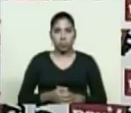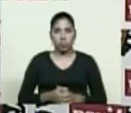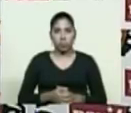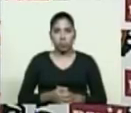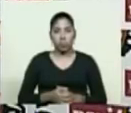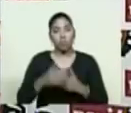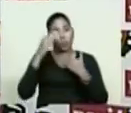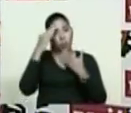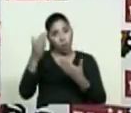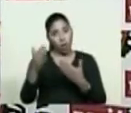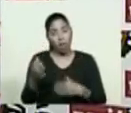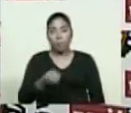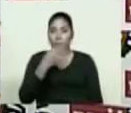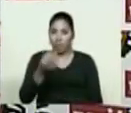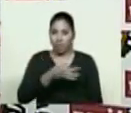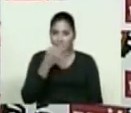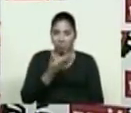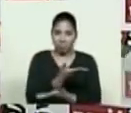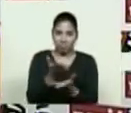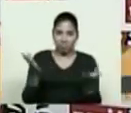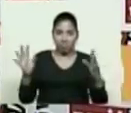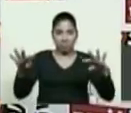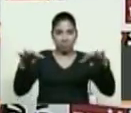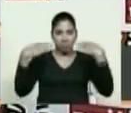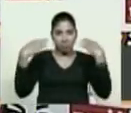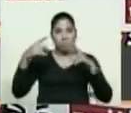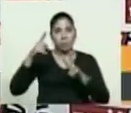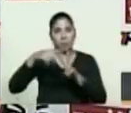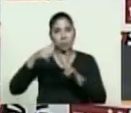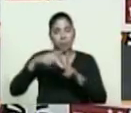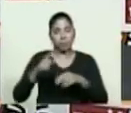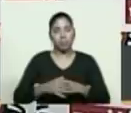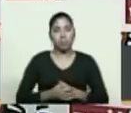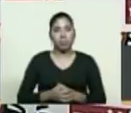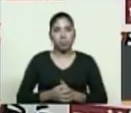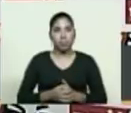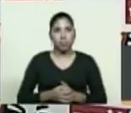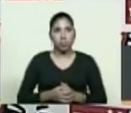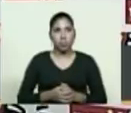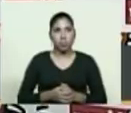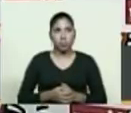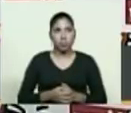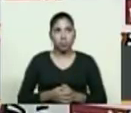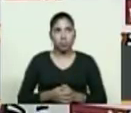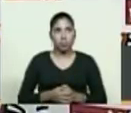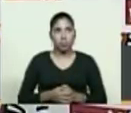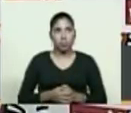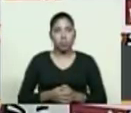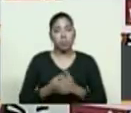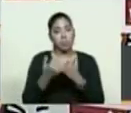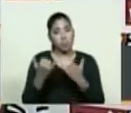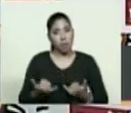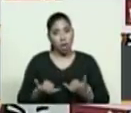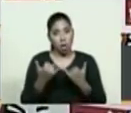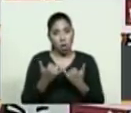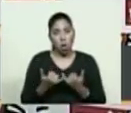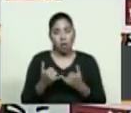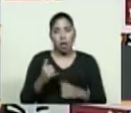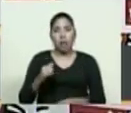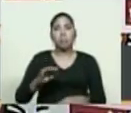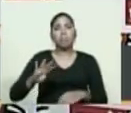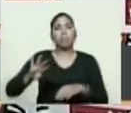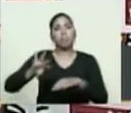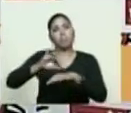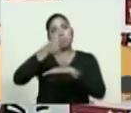Hola Jocelyn, muy buenas tardes para ti, para la audiencia que sintoniza a esta hora venezolana de televisión. Tal como le indicabas, en este momento el primer vicepresidente